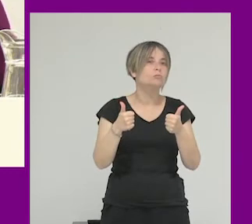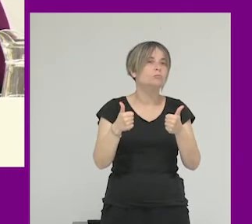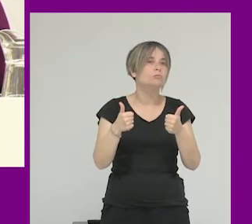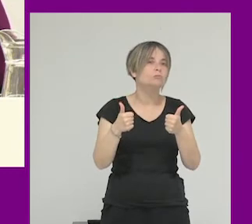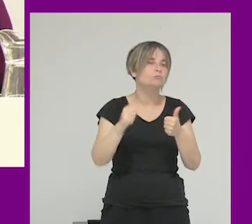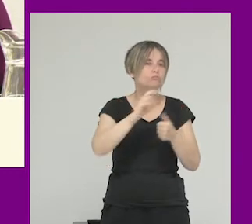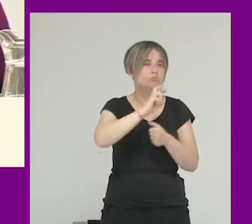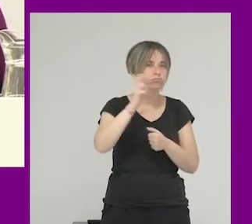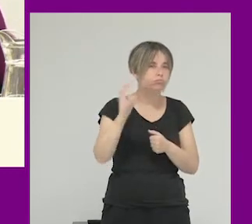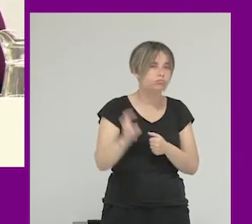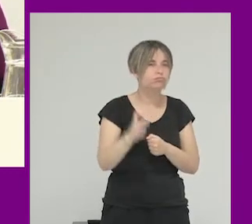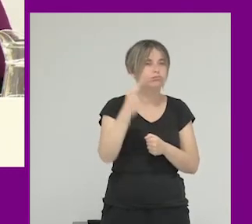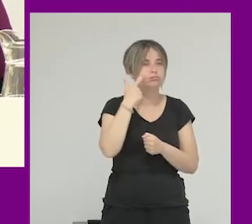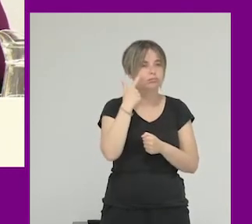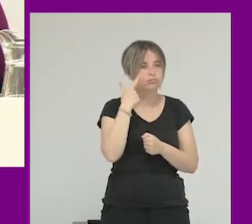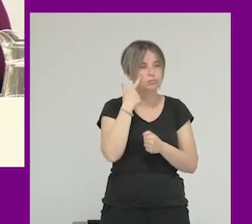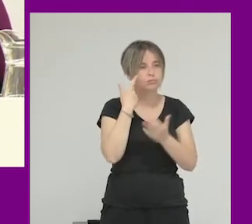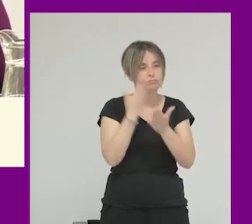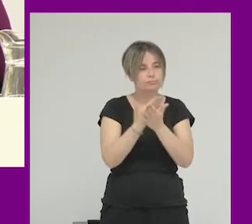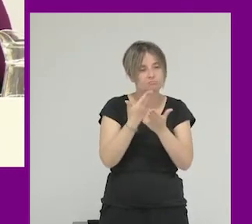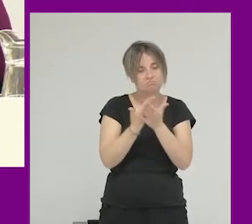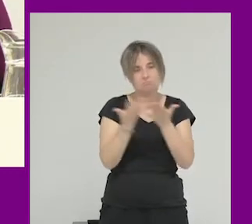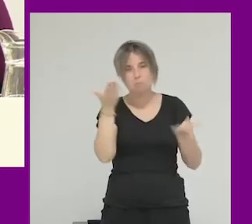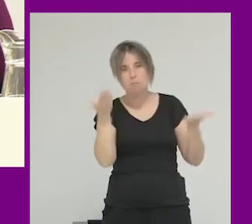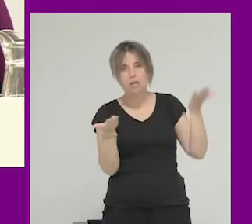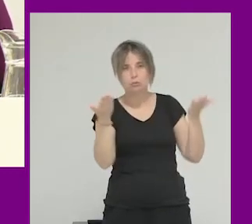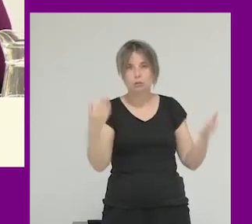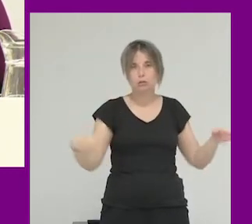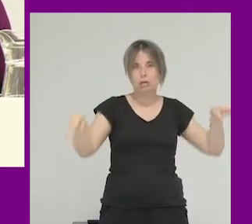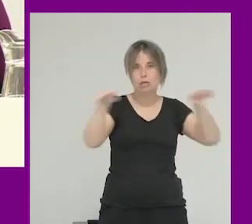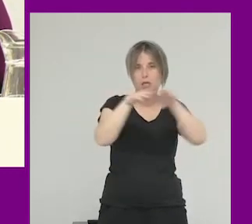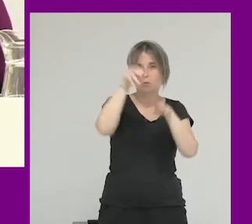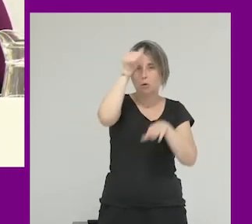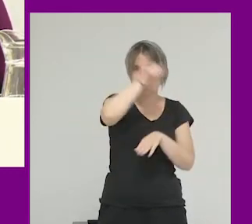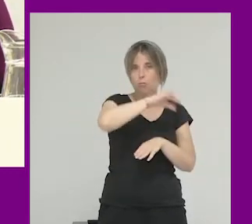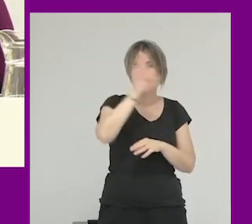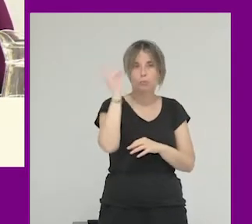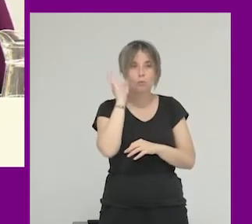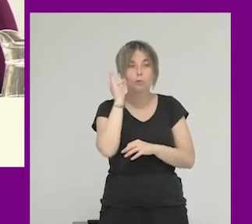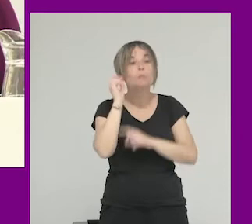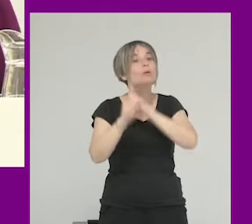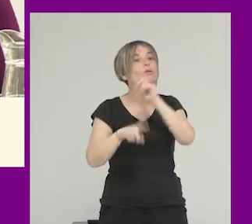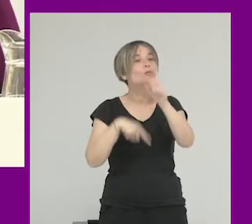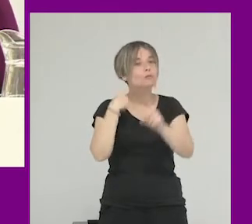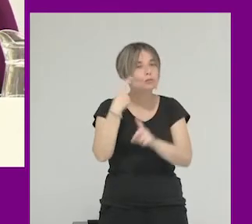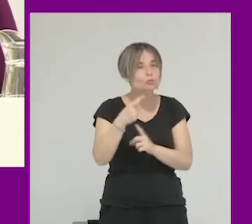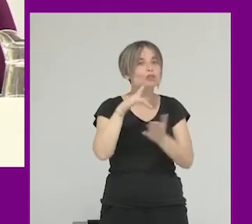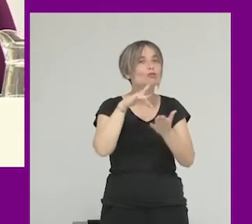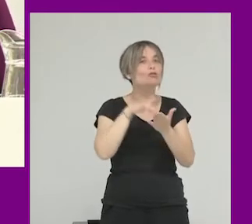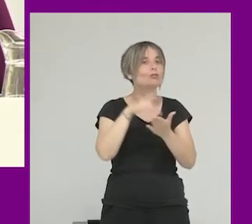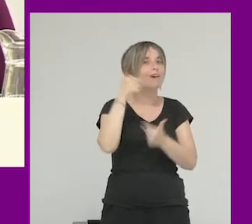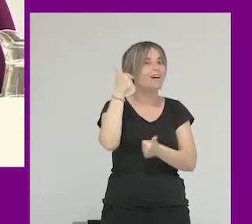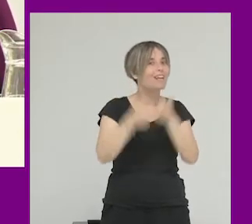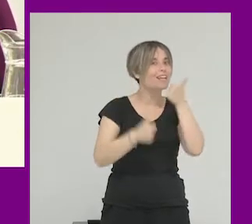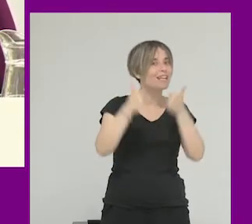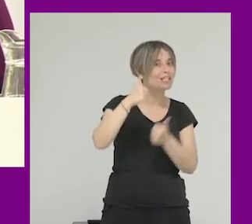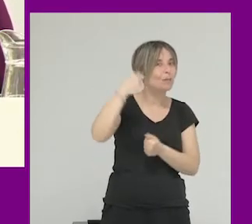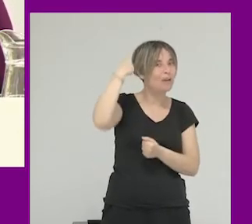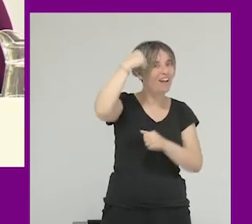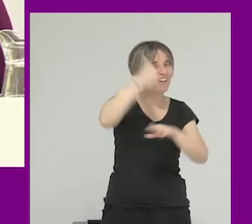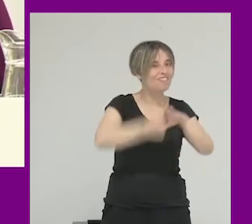en titulares está muy más o menos equilibrado el hombres y mujeres, pero cuando se da el salto a las